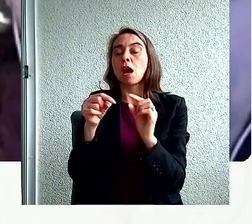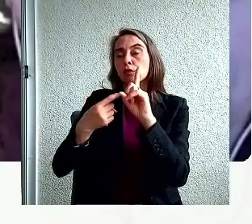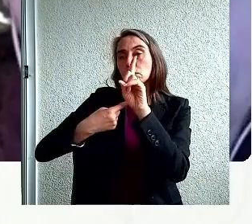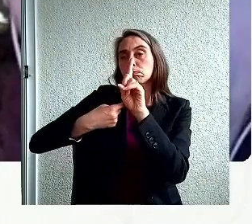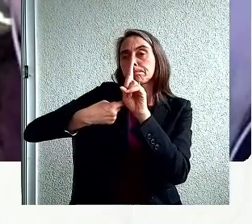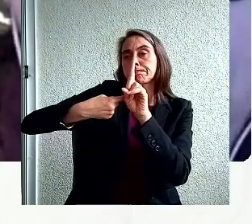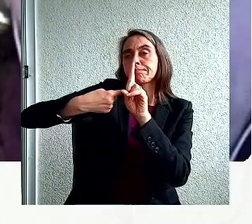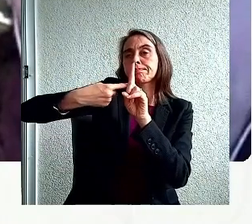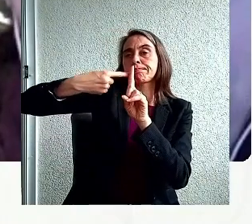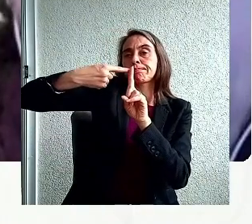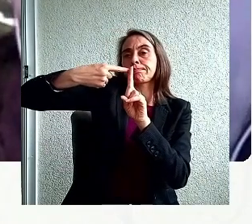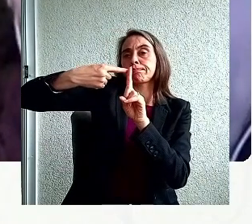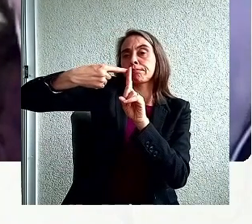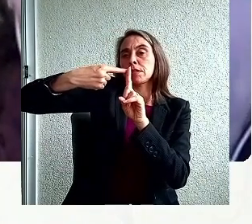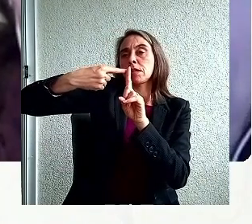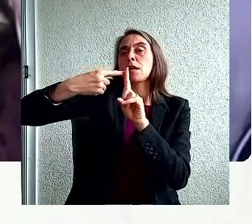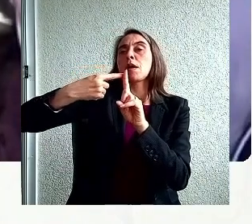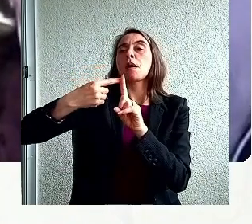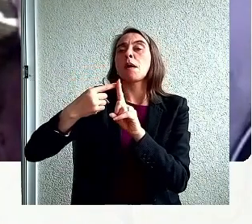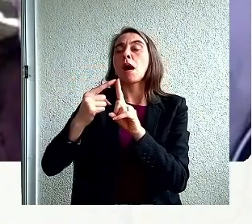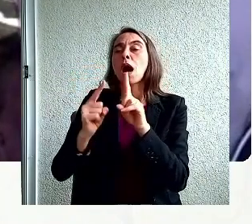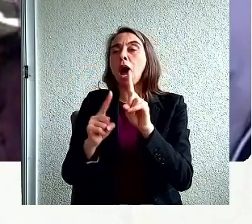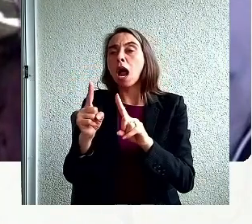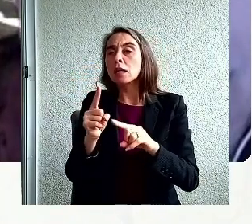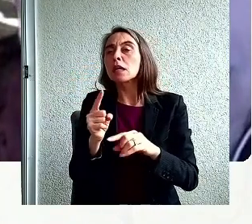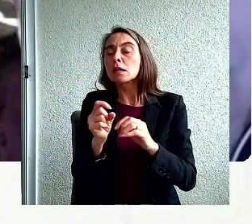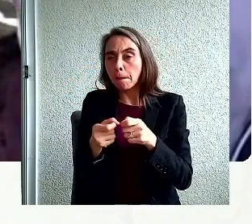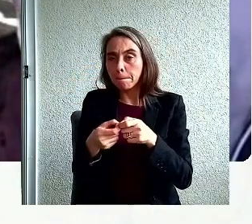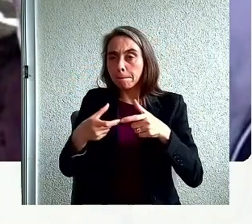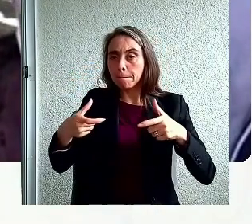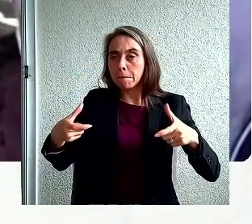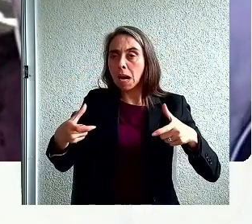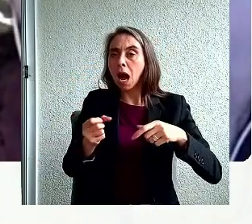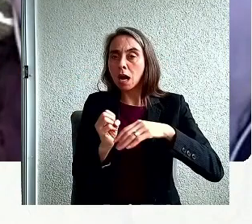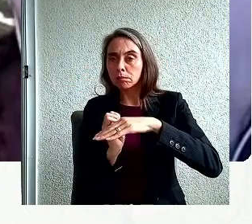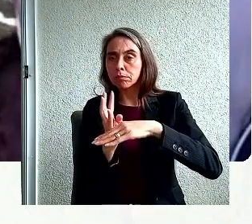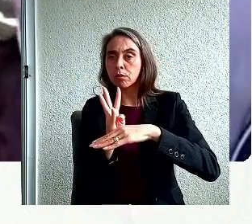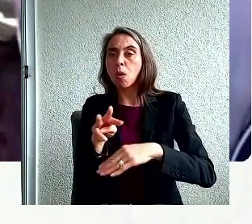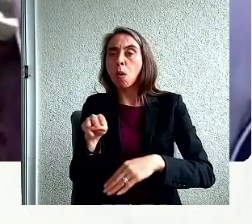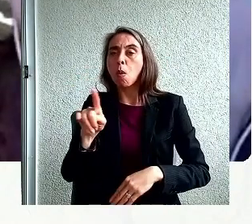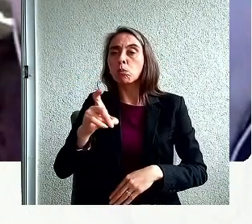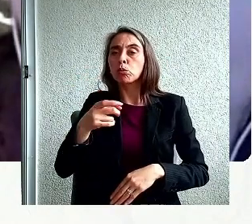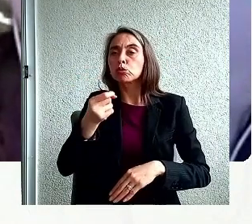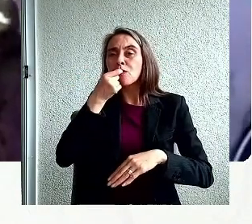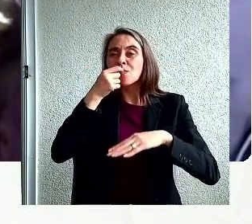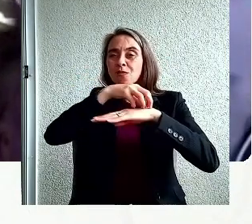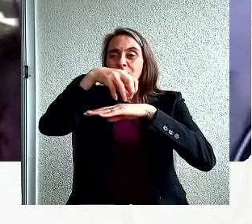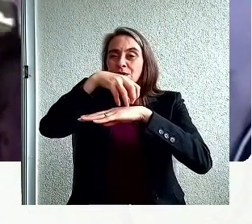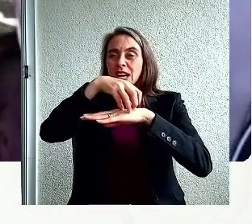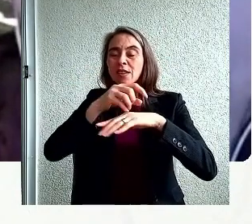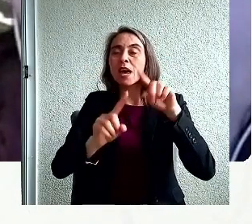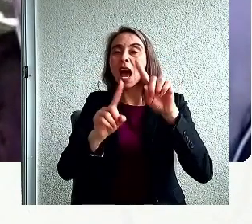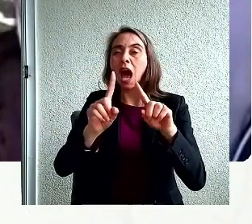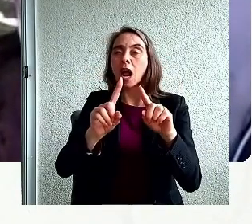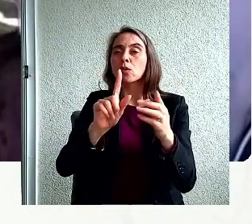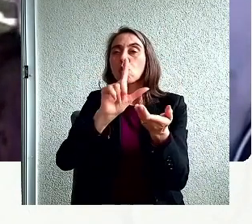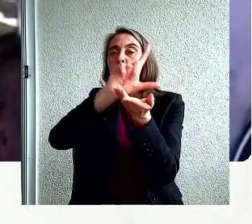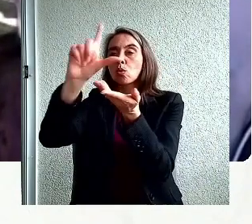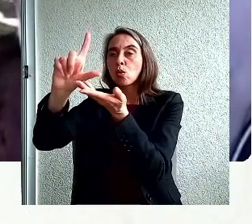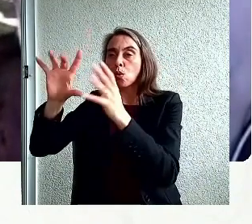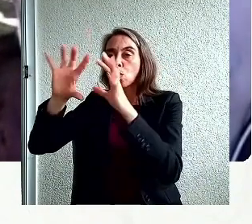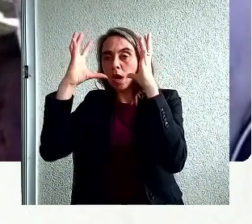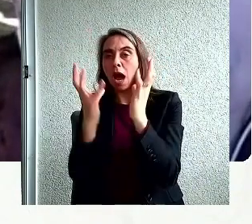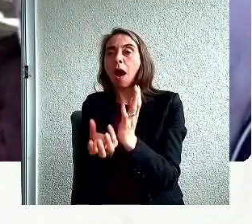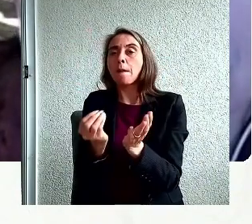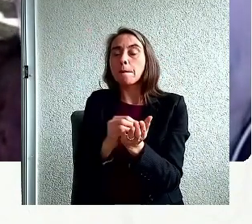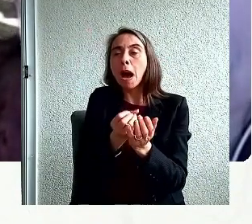eso, entonces, de que favorece en algunos lugares el aumento de la biodiversidad, siendo que en el fondo, desde el punto de vista global, es un problema. ¿Tú puedes comentar un